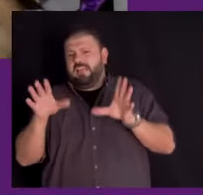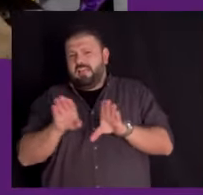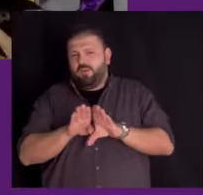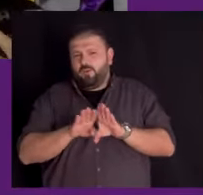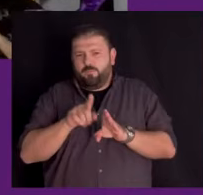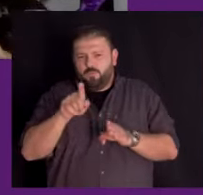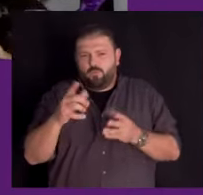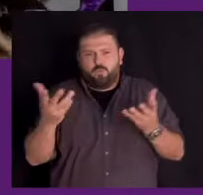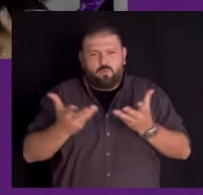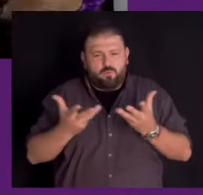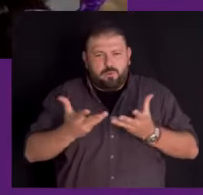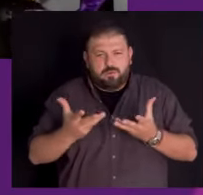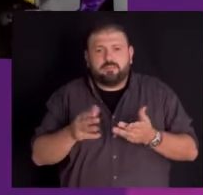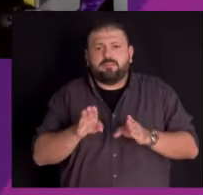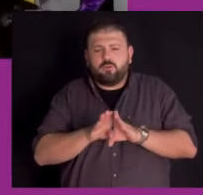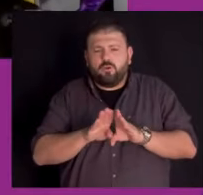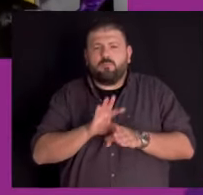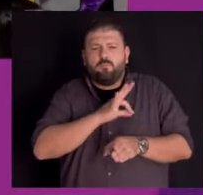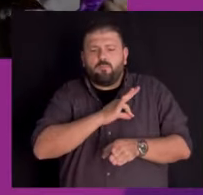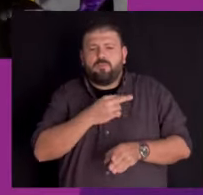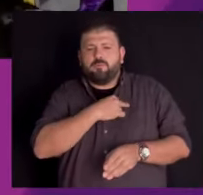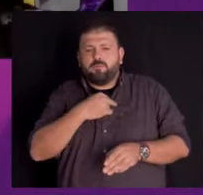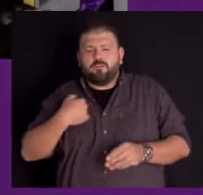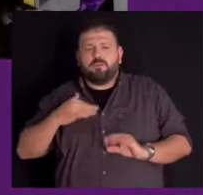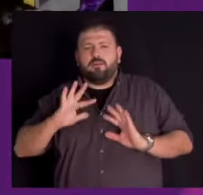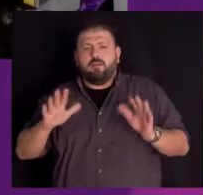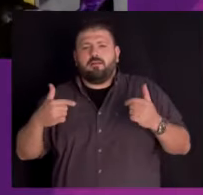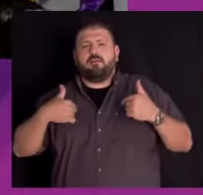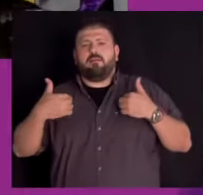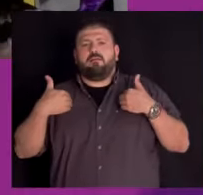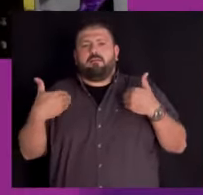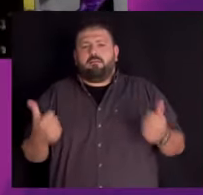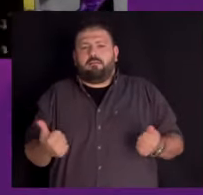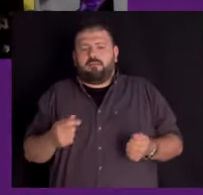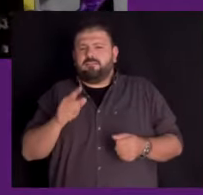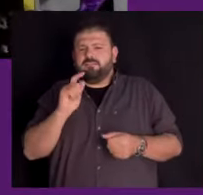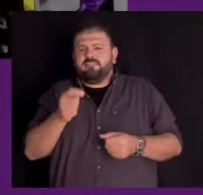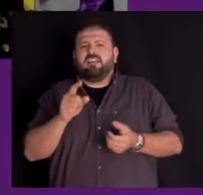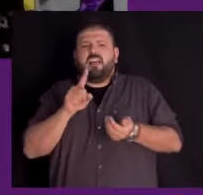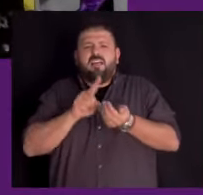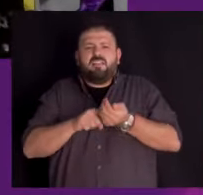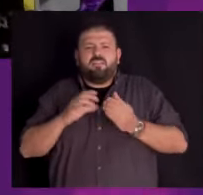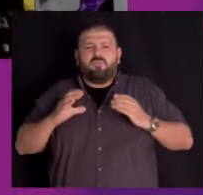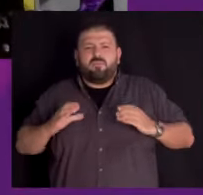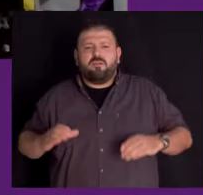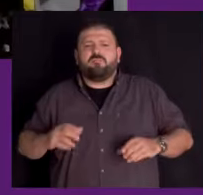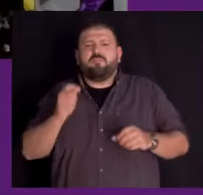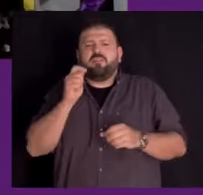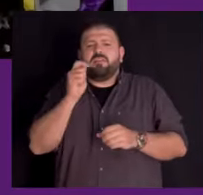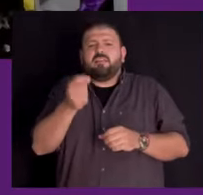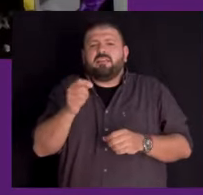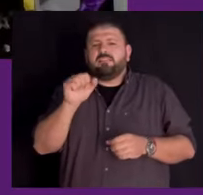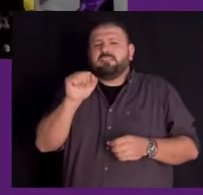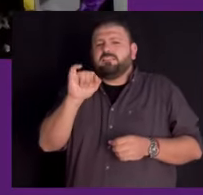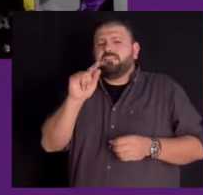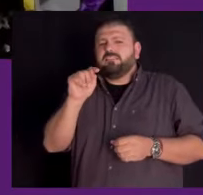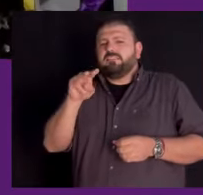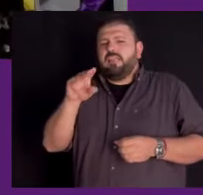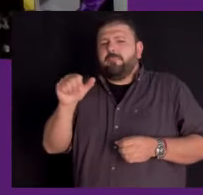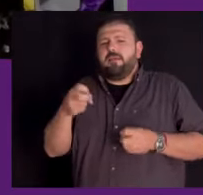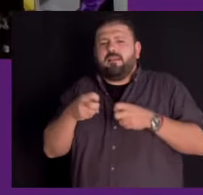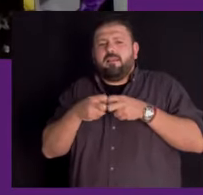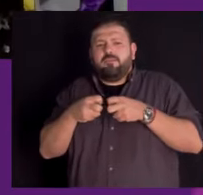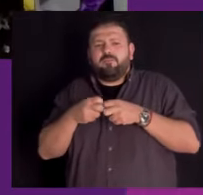cómo podemos comprender de una manera muy sencilla qué es nuestro sistema nervioso? Claro.